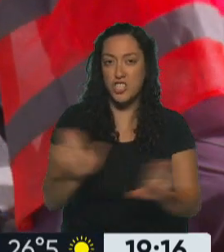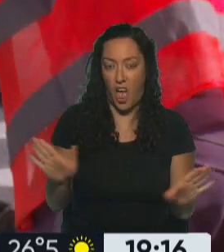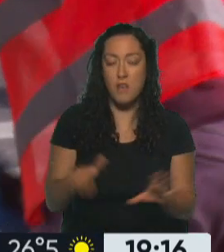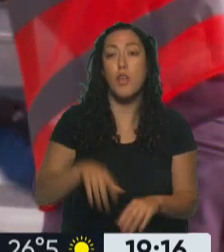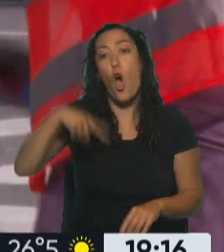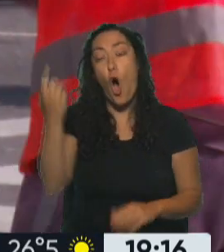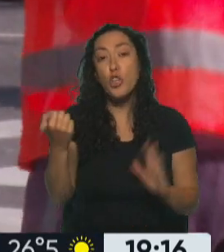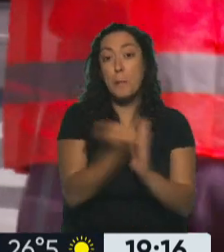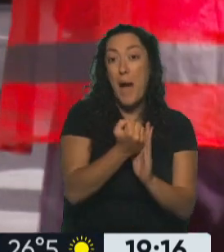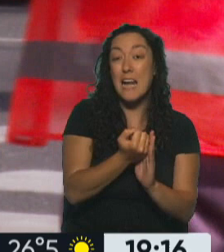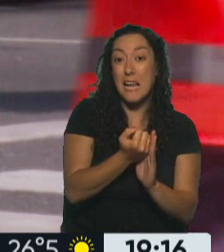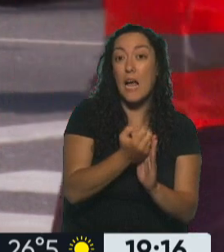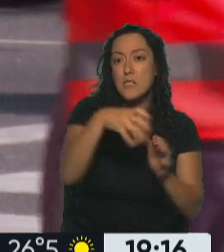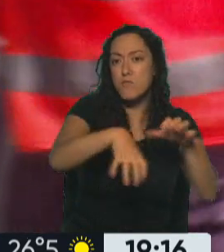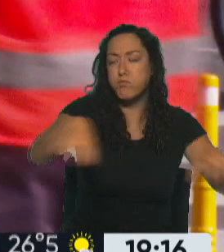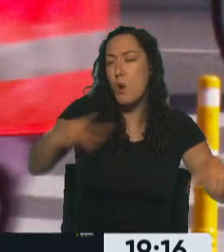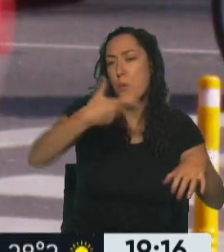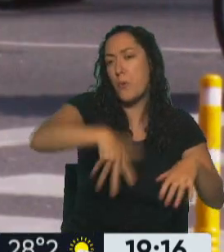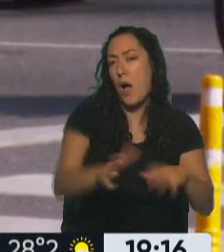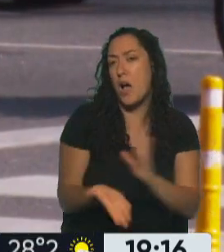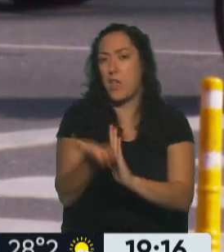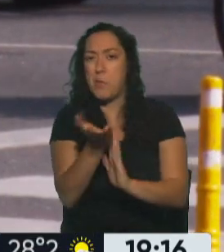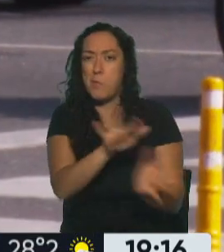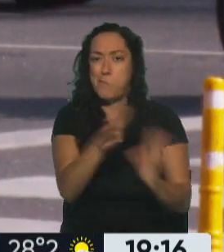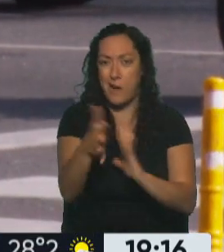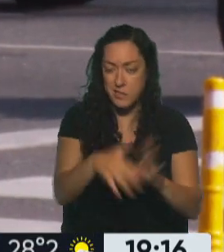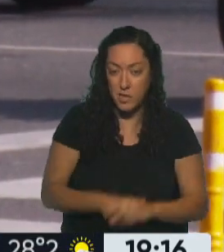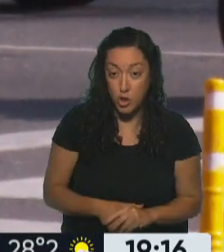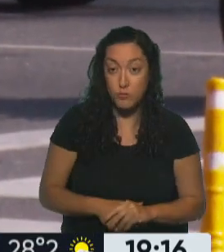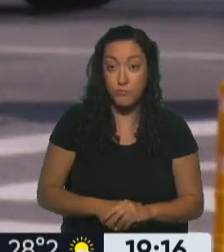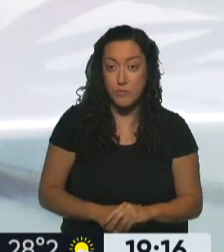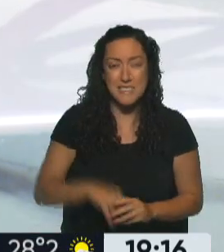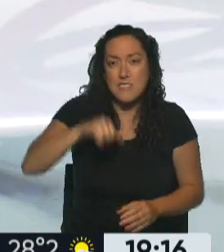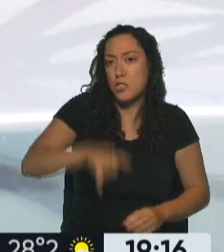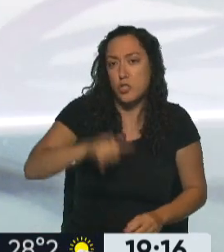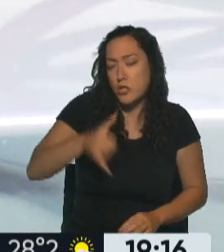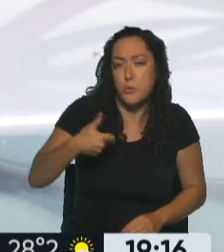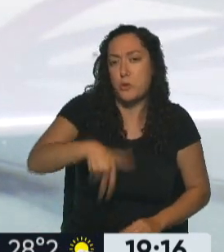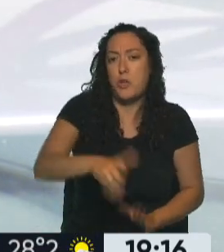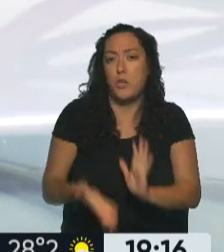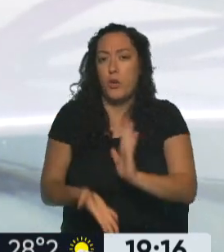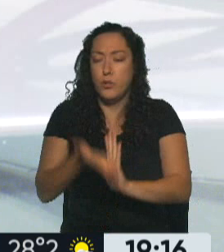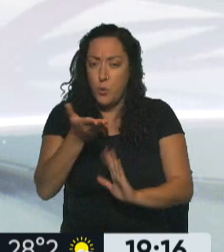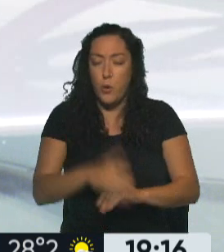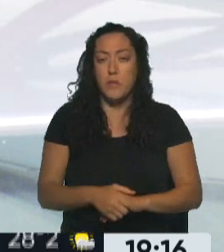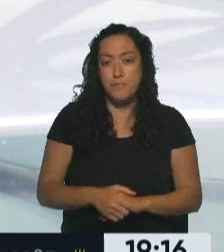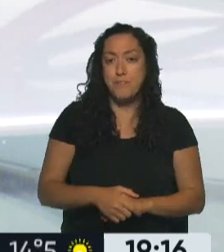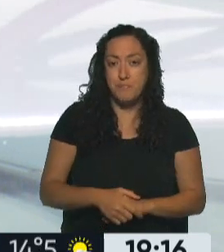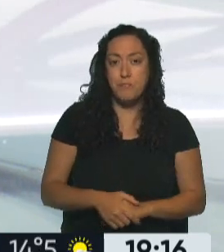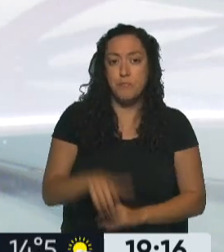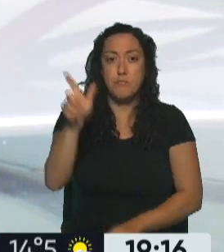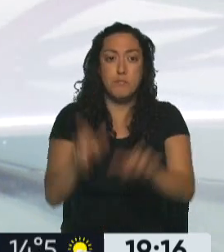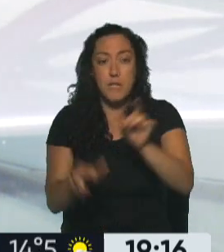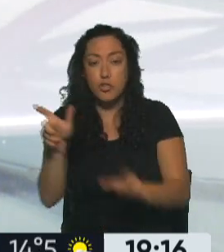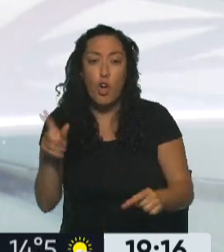demás marcas del mercado tengan incrementos similares. Las versiones sobre la inminente suba fueron protagonistas de las conversaciones entre invitados a